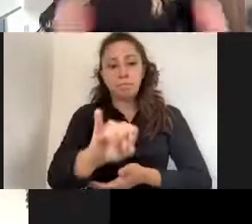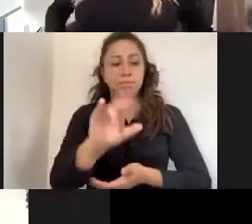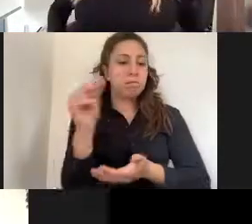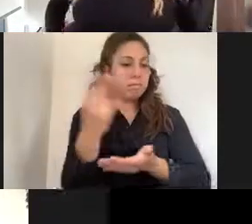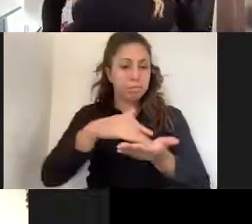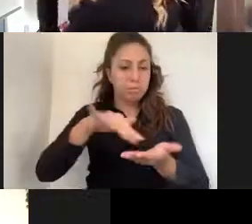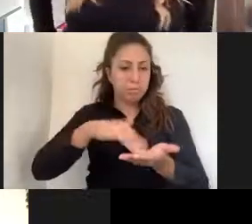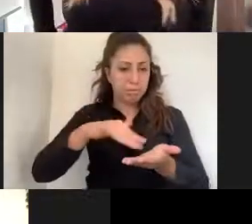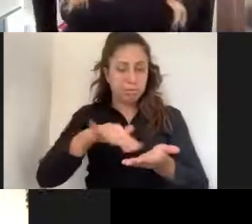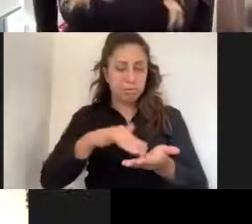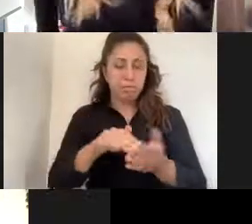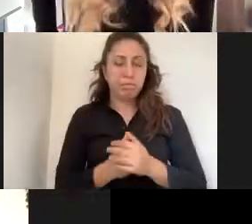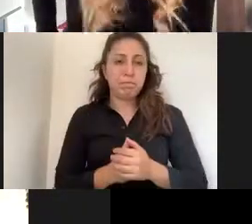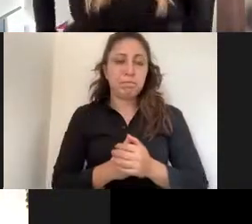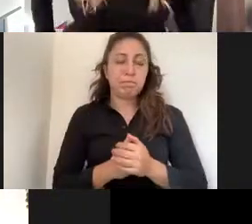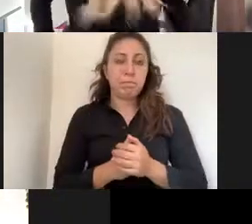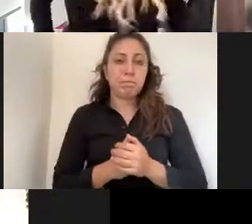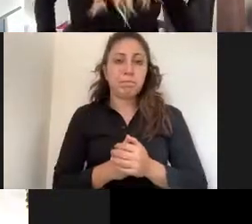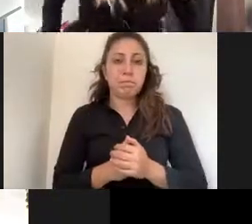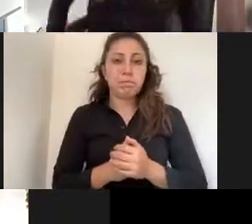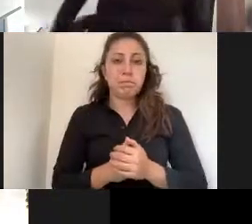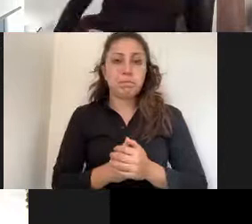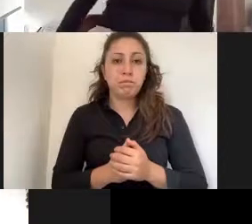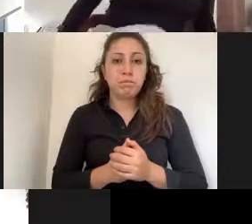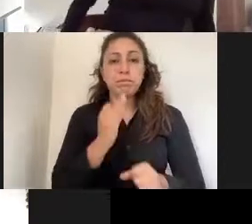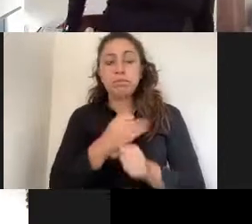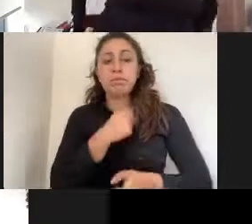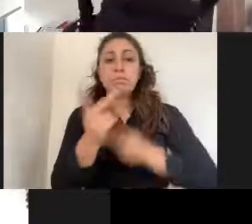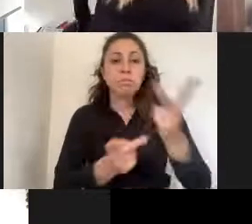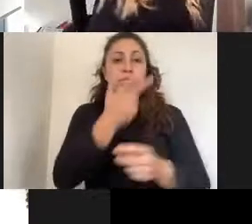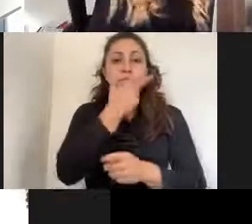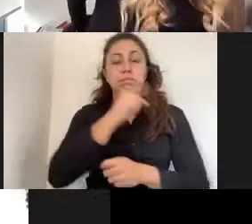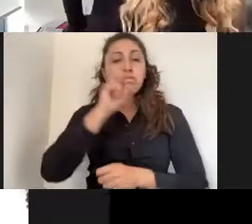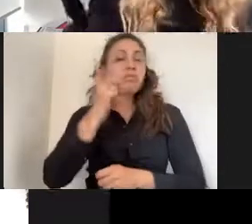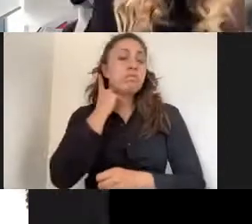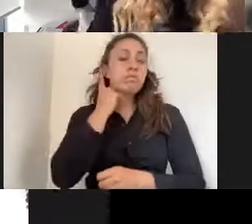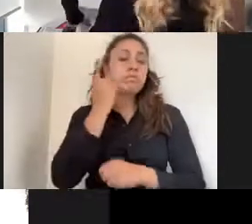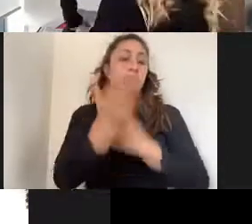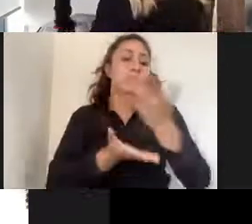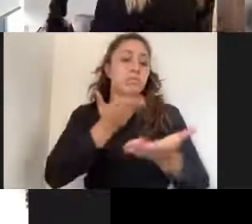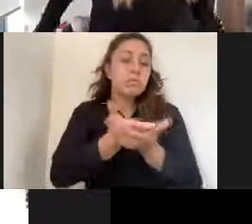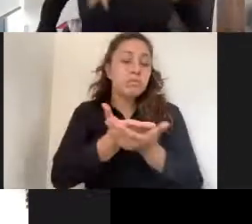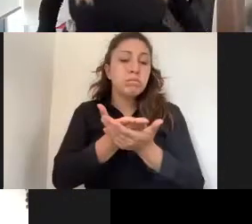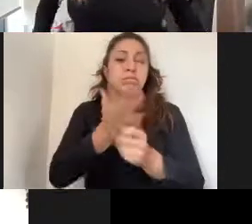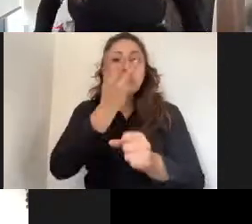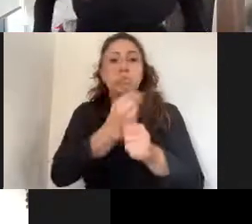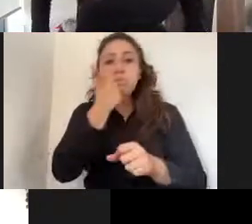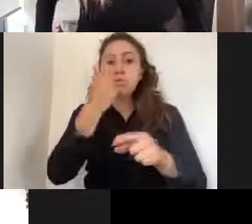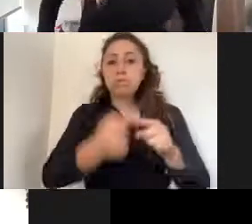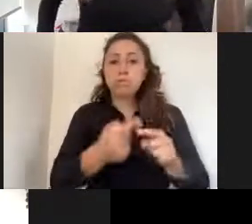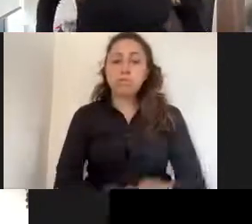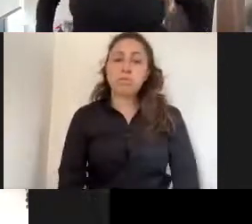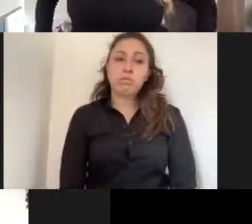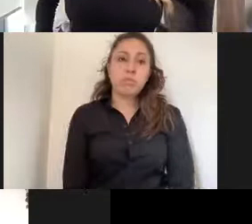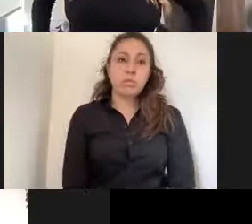y entonces se pregunta también si existen observaciones sobre el dictamen de mérito.